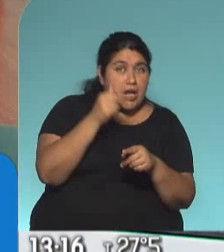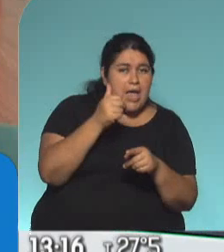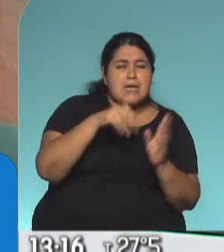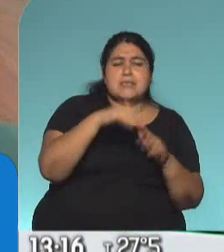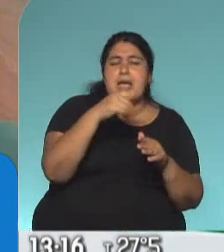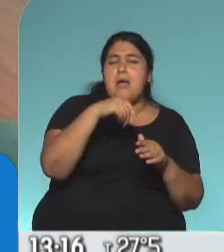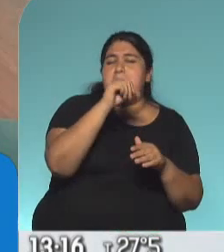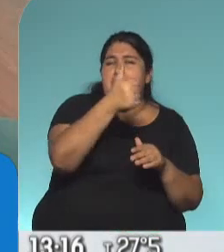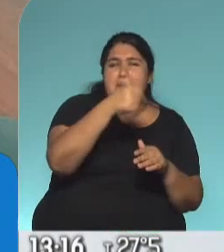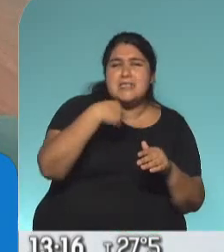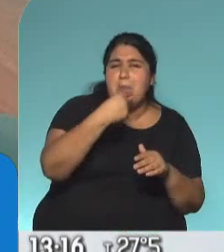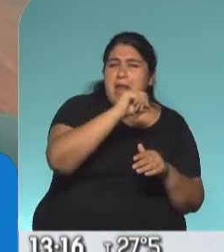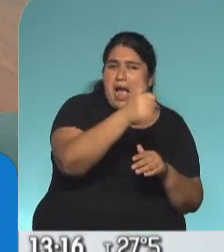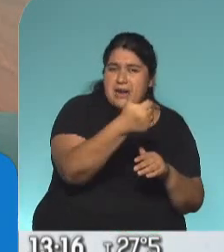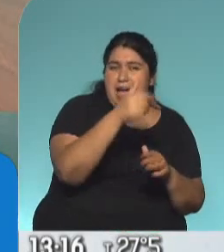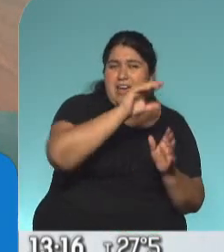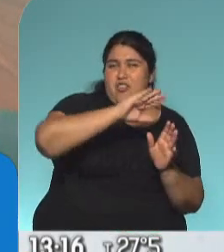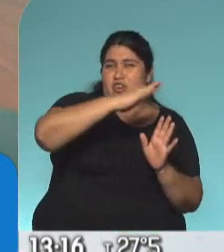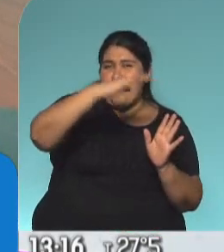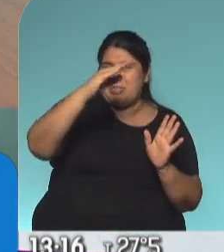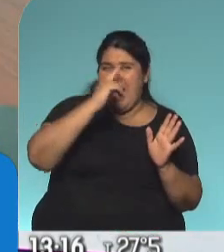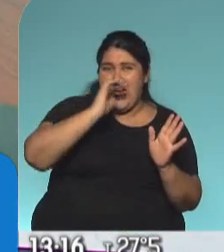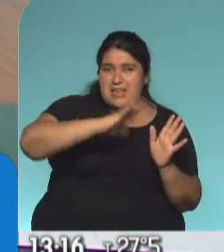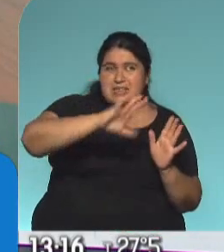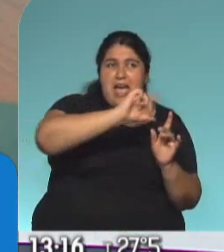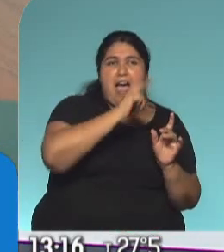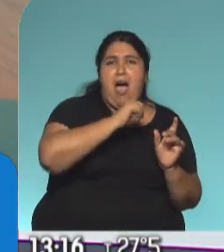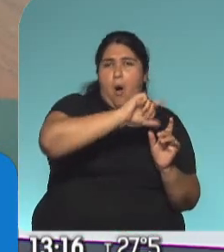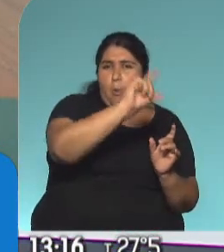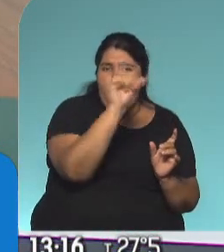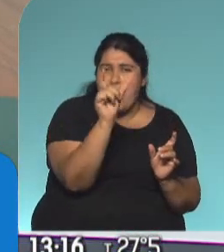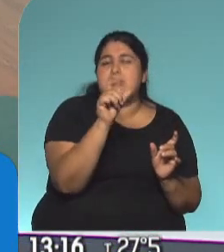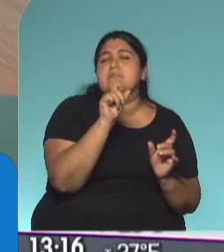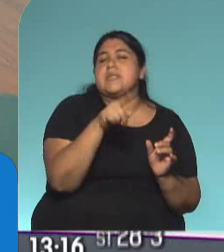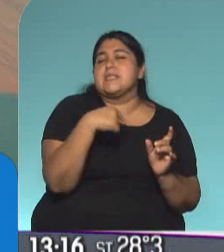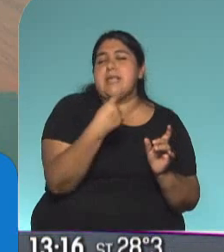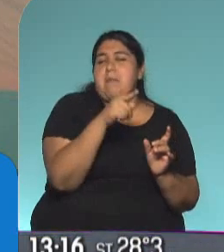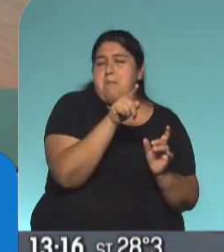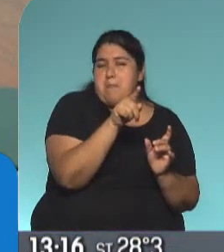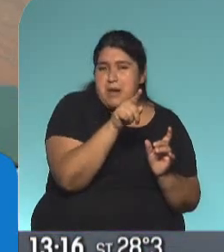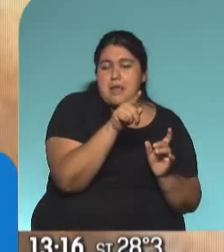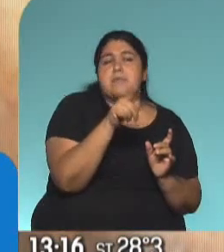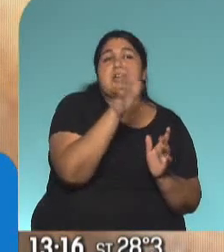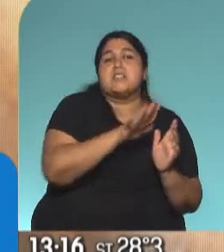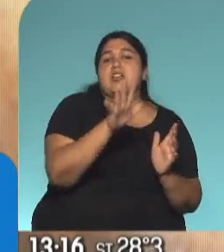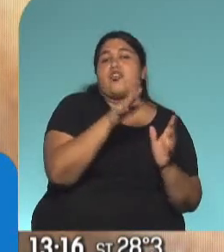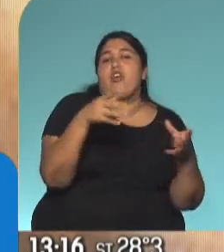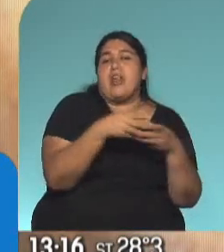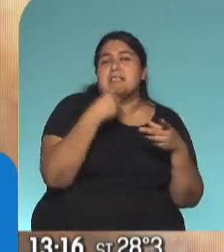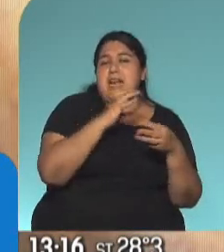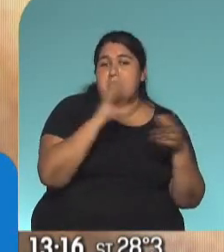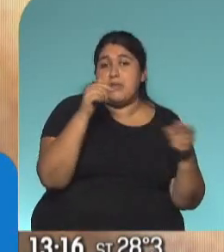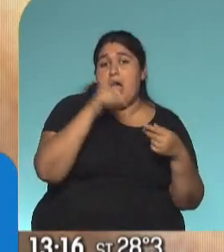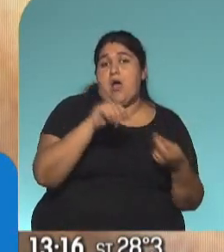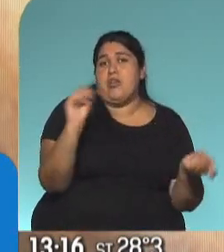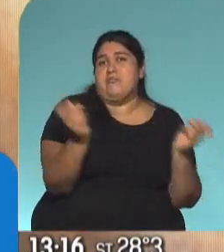la zona de la sierra y del Amazonas, y en la zona costera era sobre todo para los sectores liberales. Esto se revirtió en